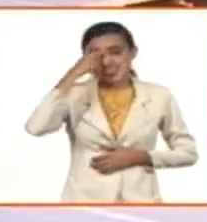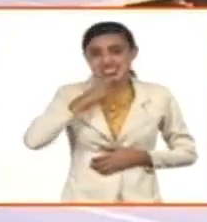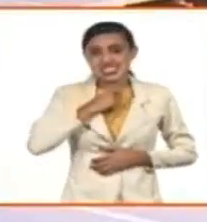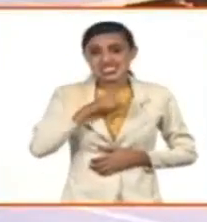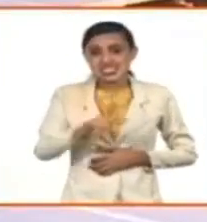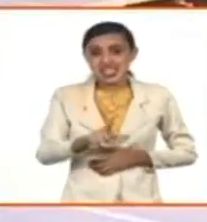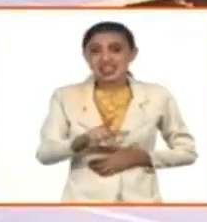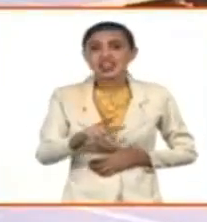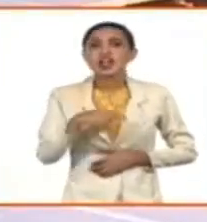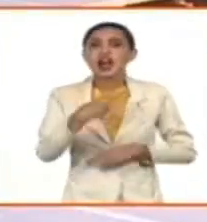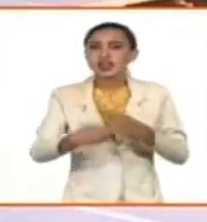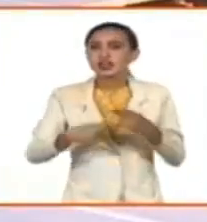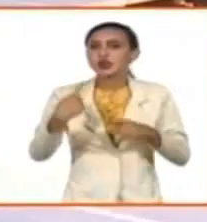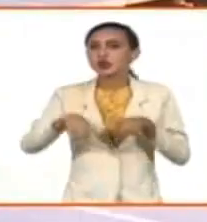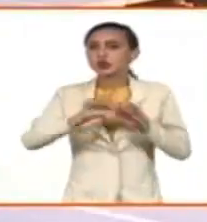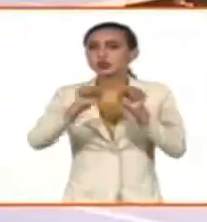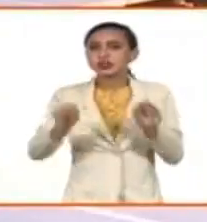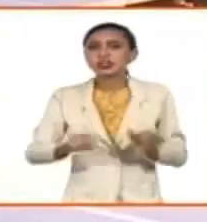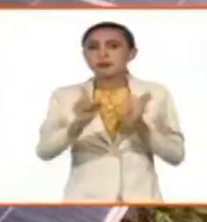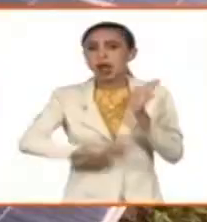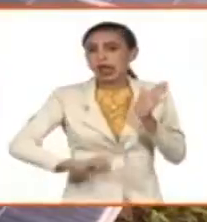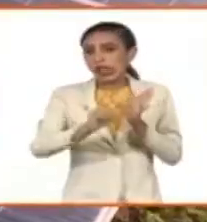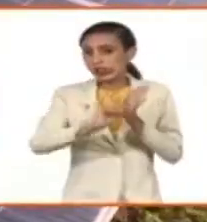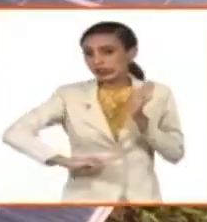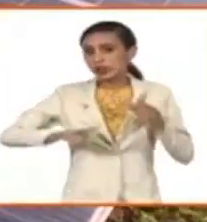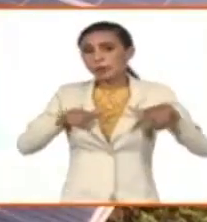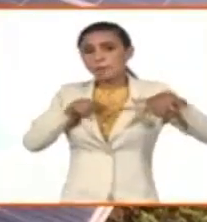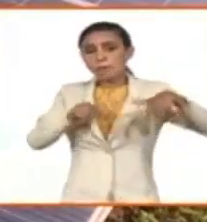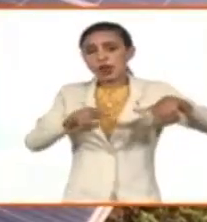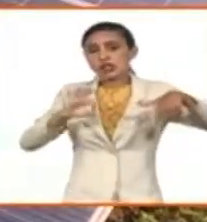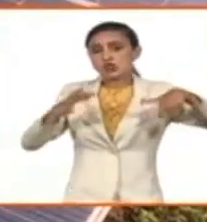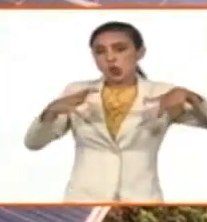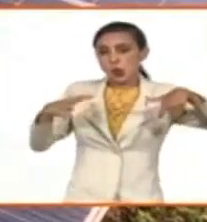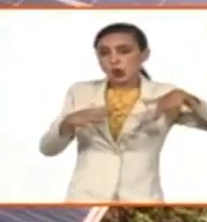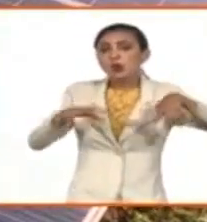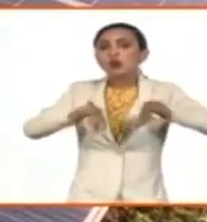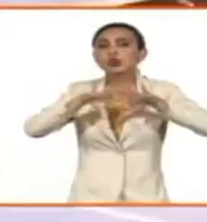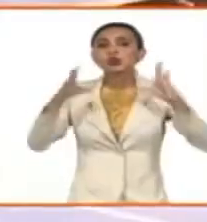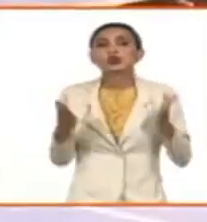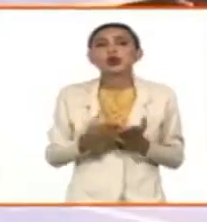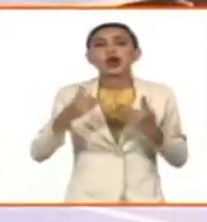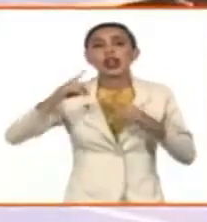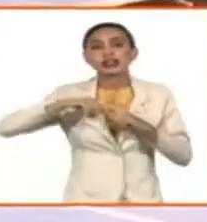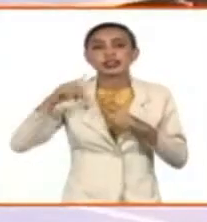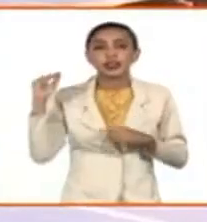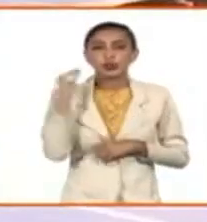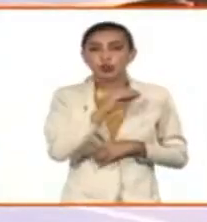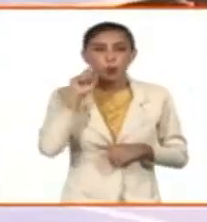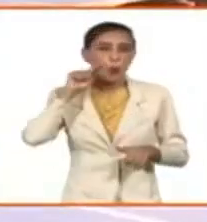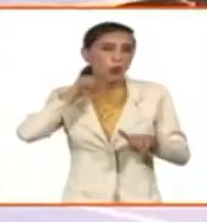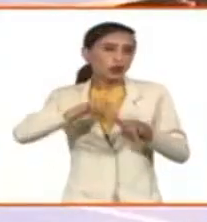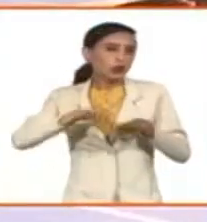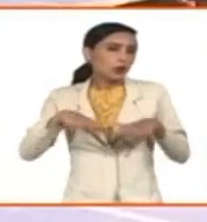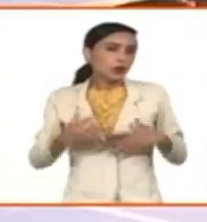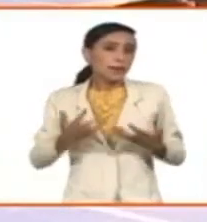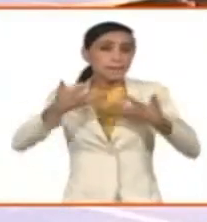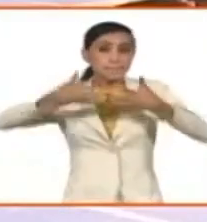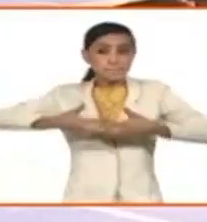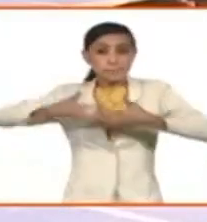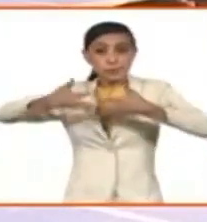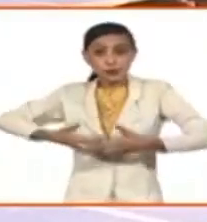un sistema eléctrico de paneles solares con toda la tecnología de riego por aspersión. El objetivo del proyecto es acelerar la producción